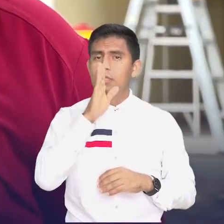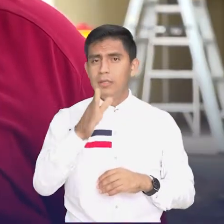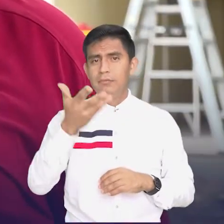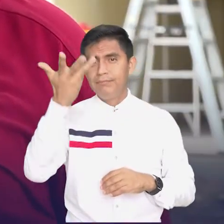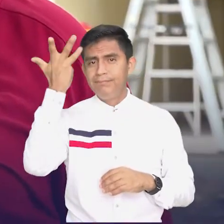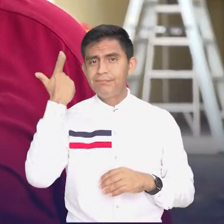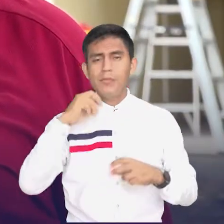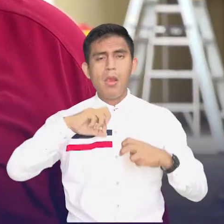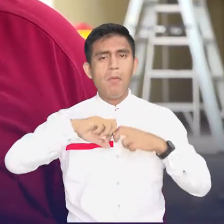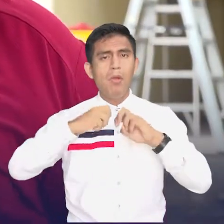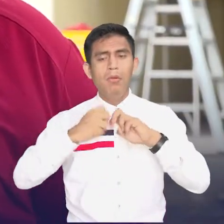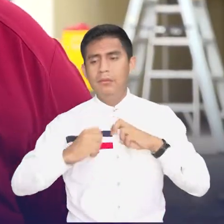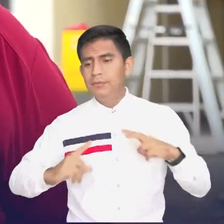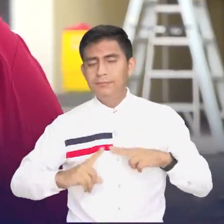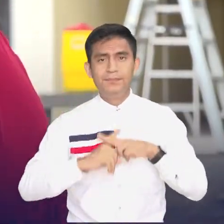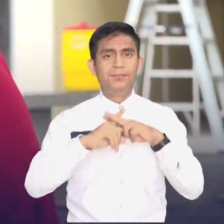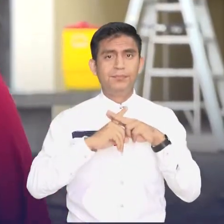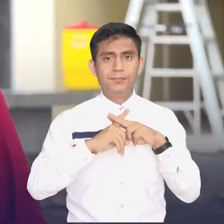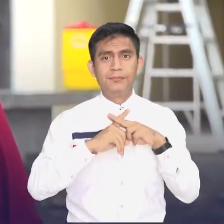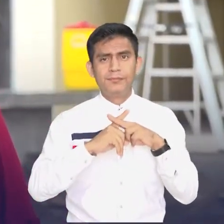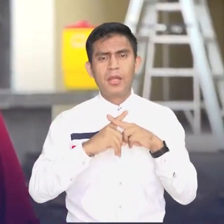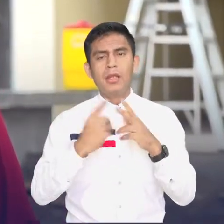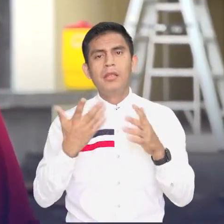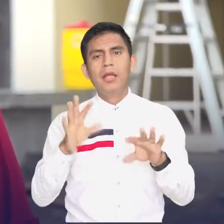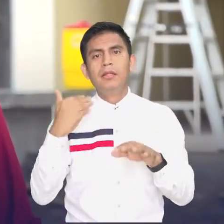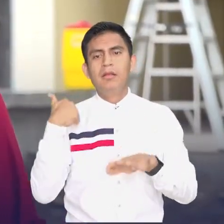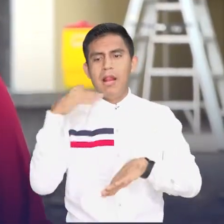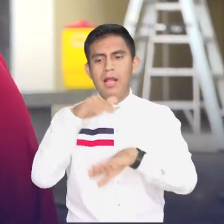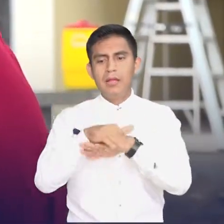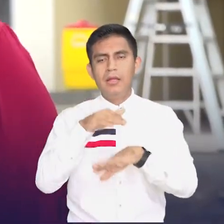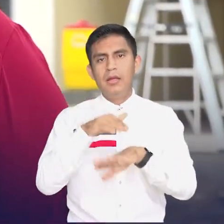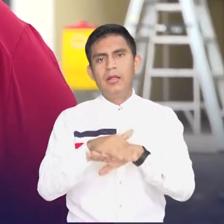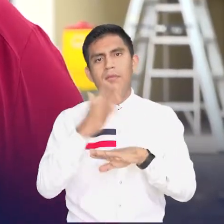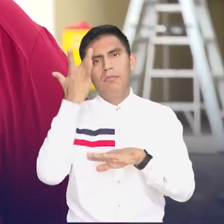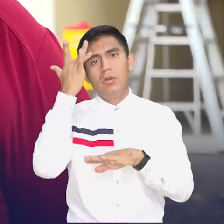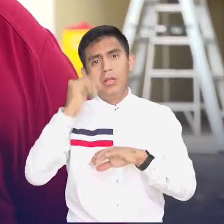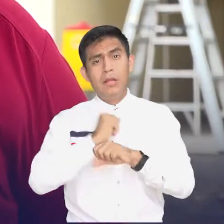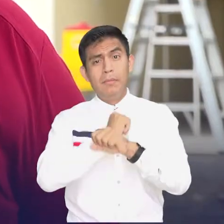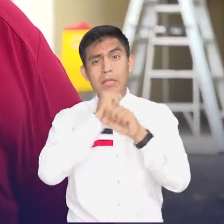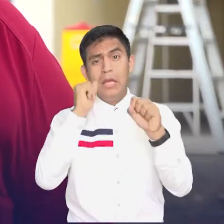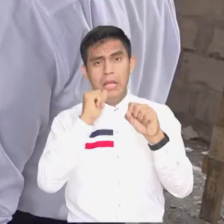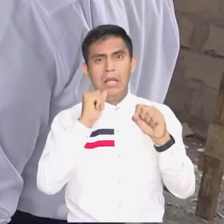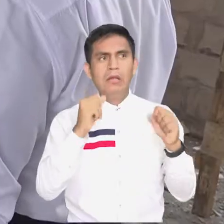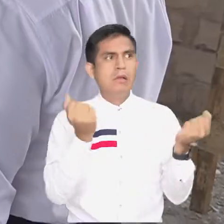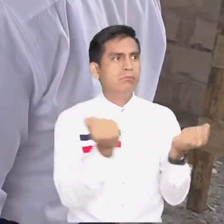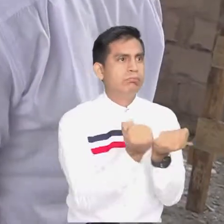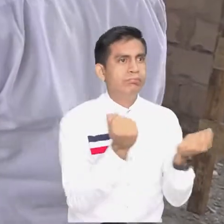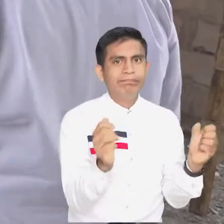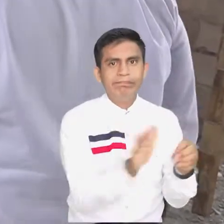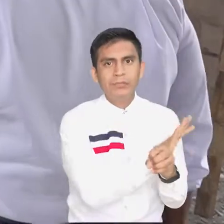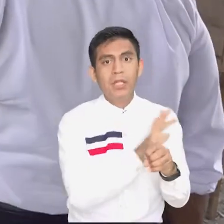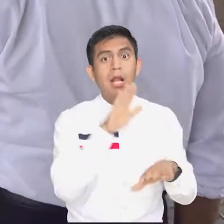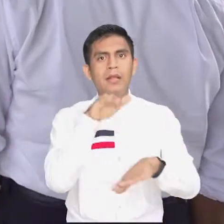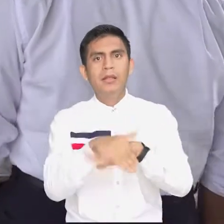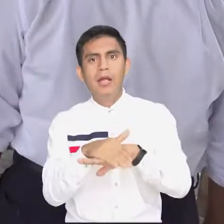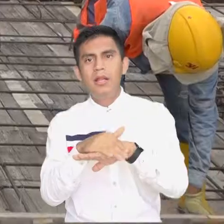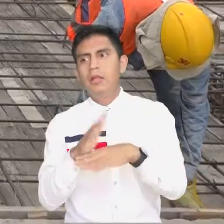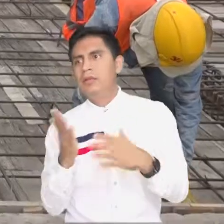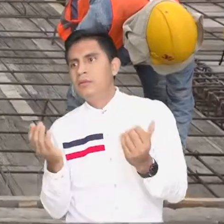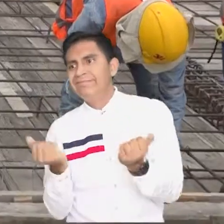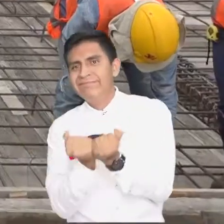Siempre había esa dificultad que tenían por la tarde porque no se podían aprender. A mi hija lo que hacía